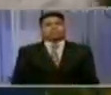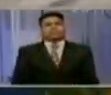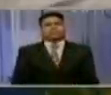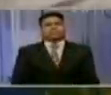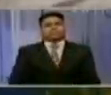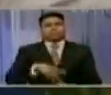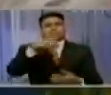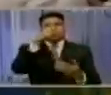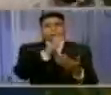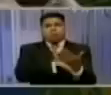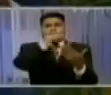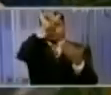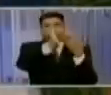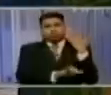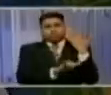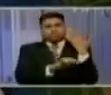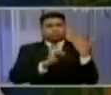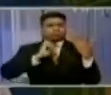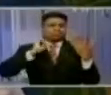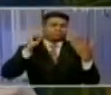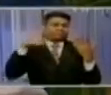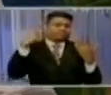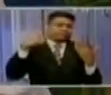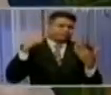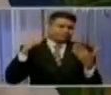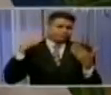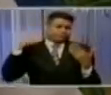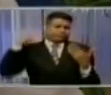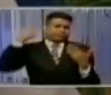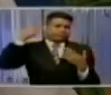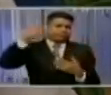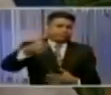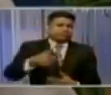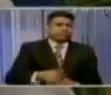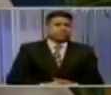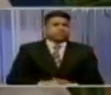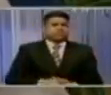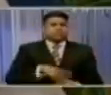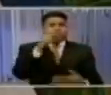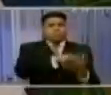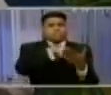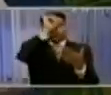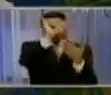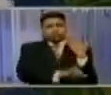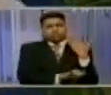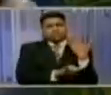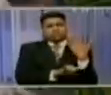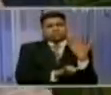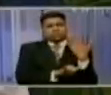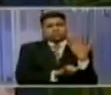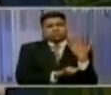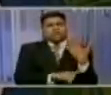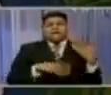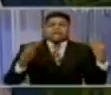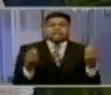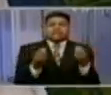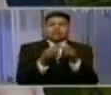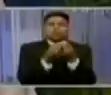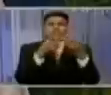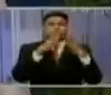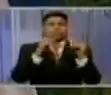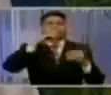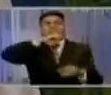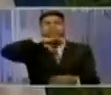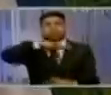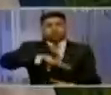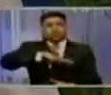Un proyecto traído de los siglos. Un proyecto que une toda la historia de cómo se